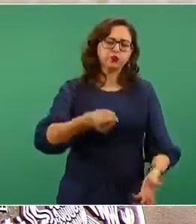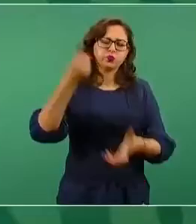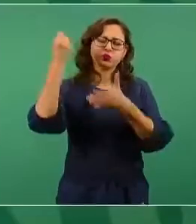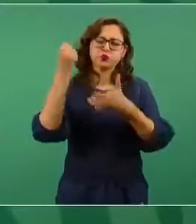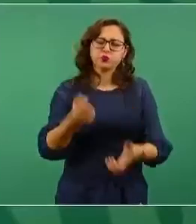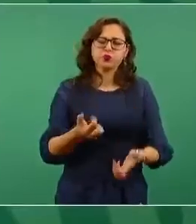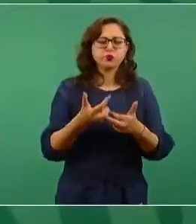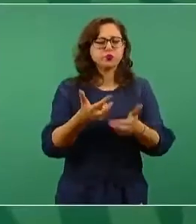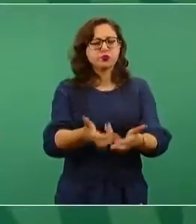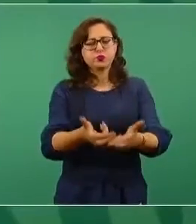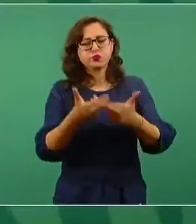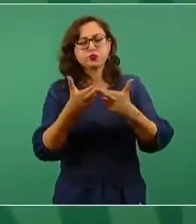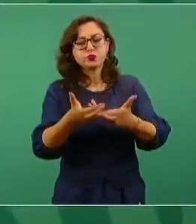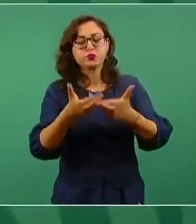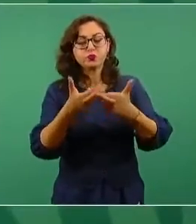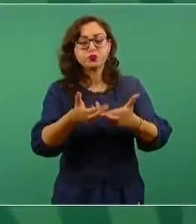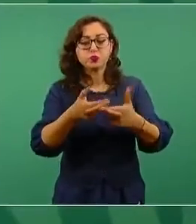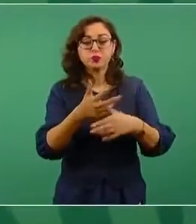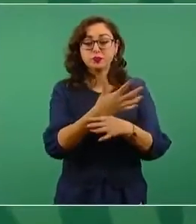raudales,